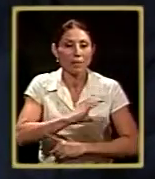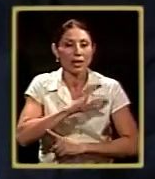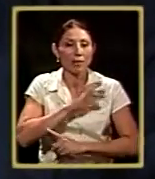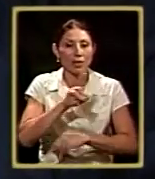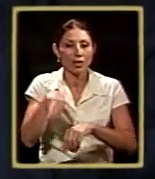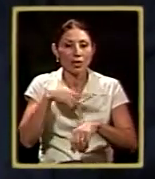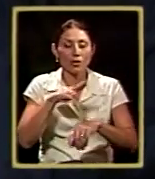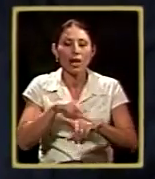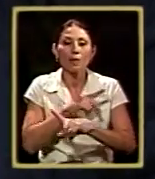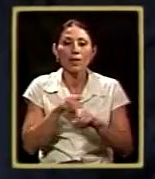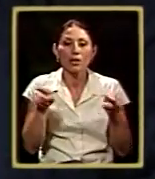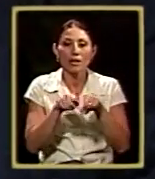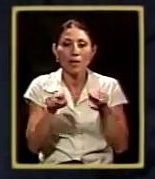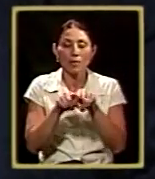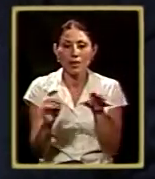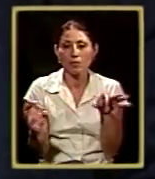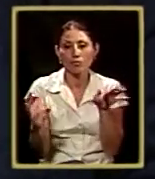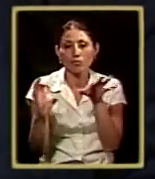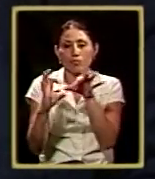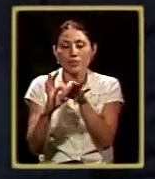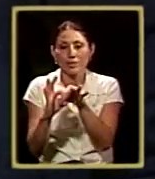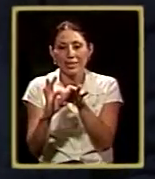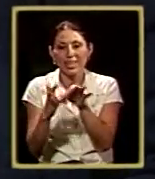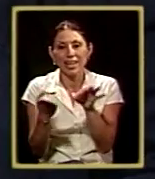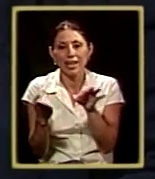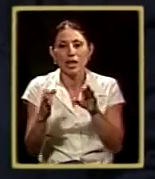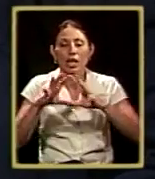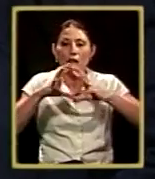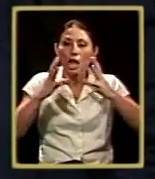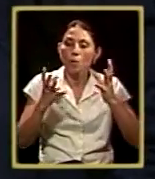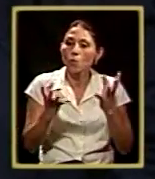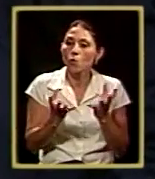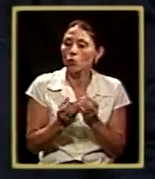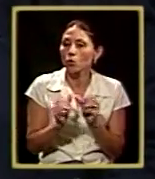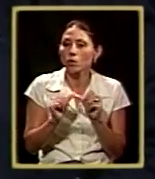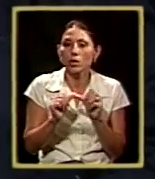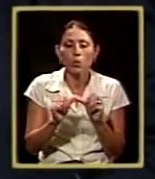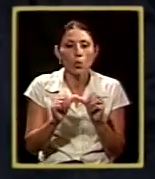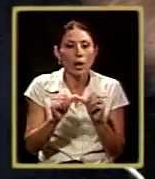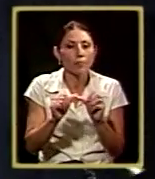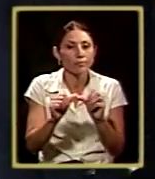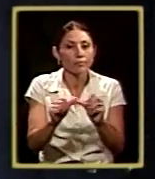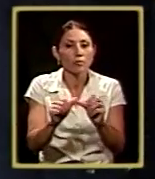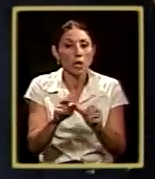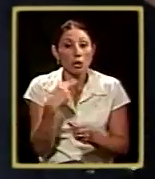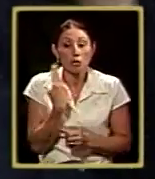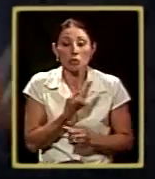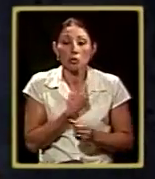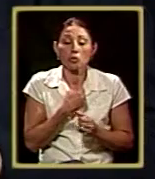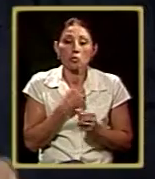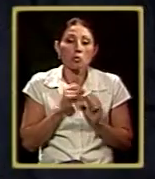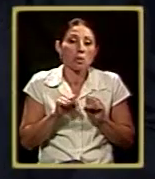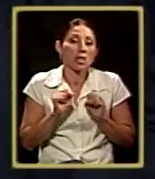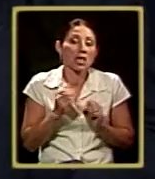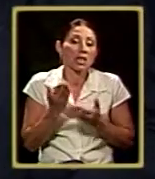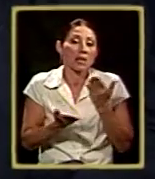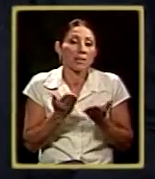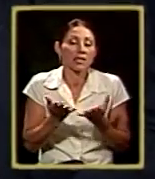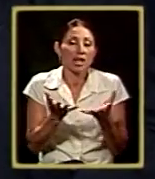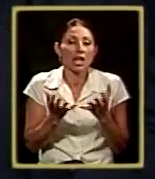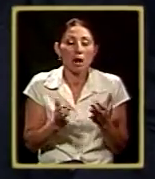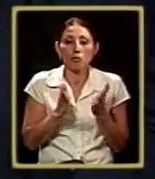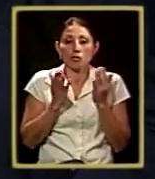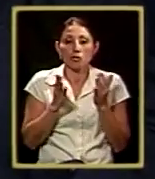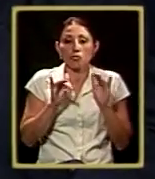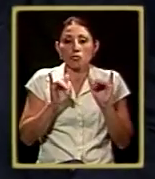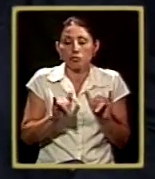para vincular el otro tema, que es que el mundo sigue caminando, es decir, nosotros podemos querer quedarnos aquí varaditos y sentaditos aquí, pero